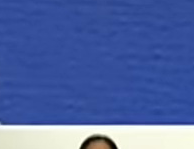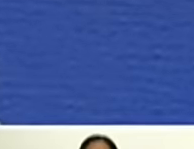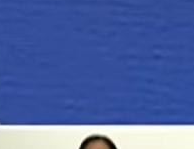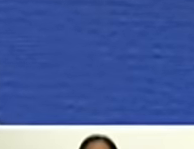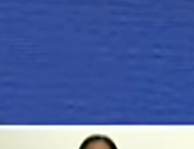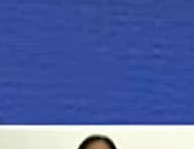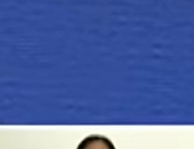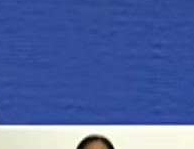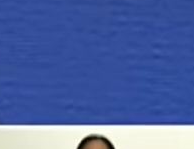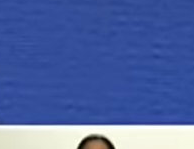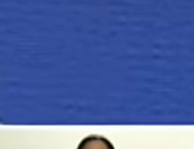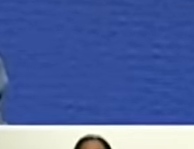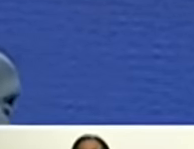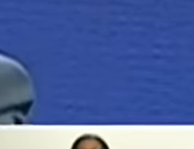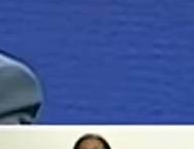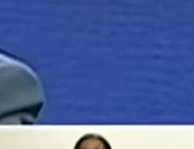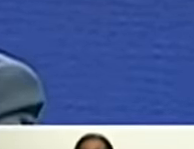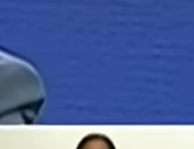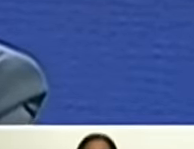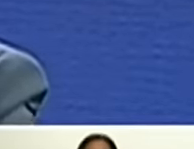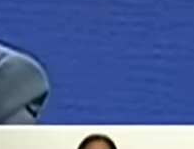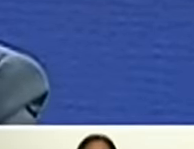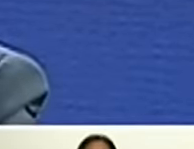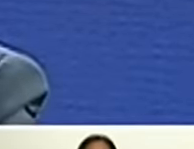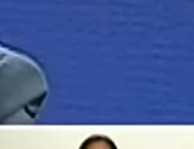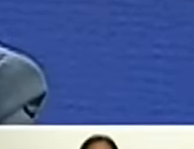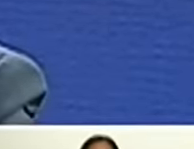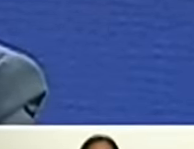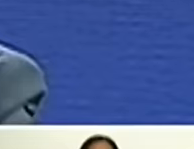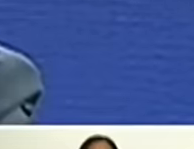hijo de una gran mujer de los Valles del Tuy,